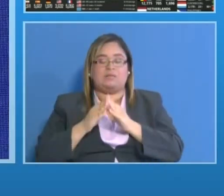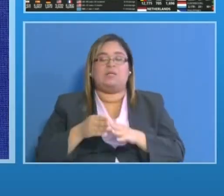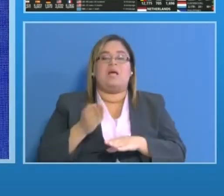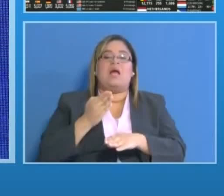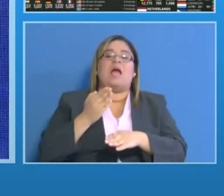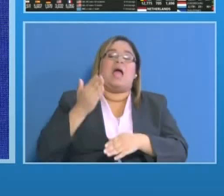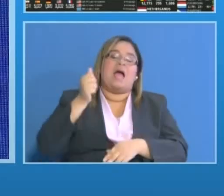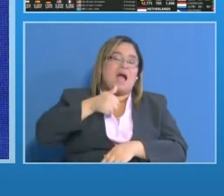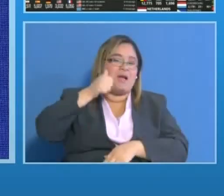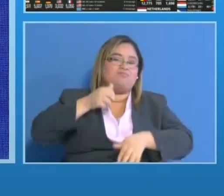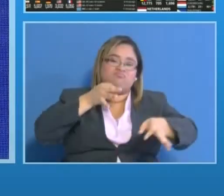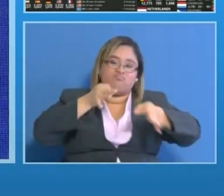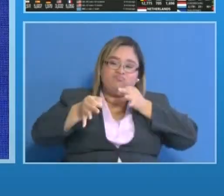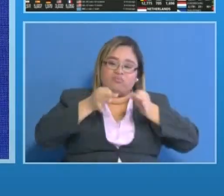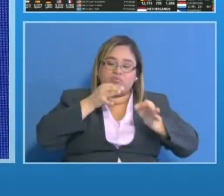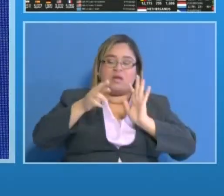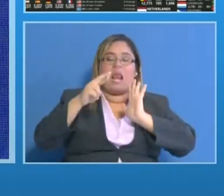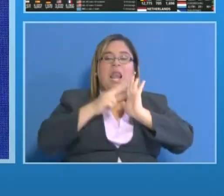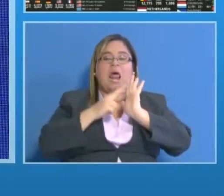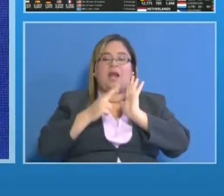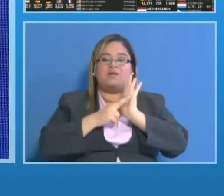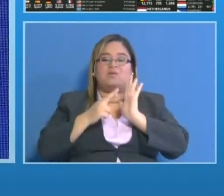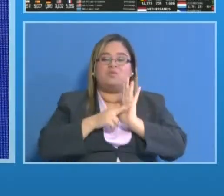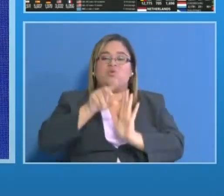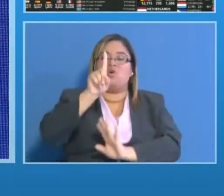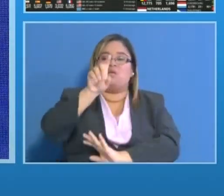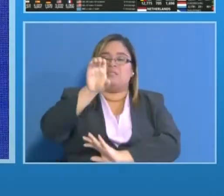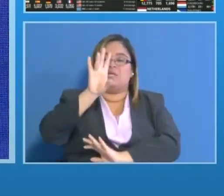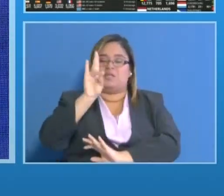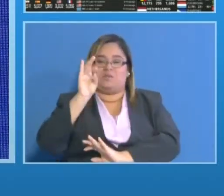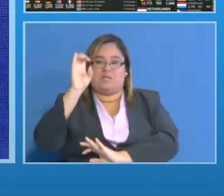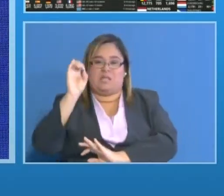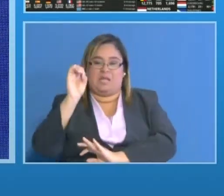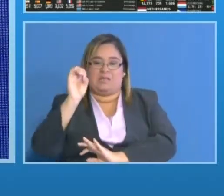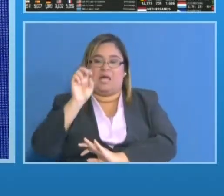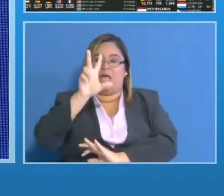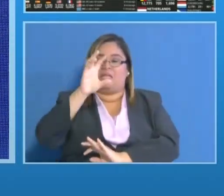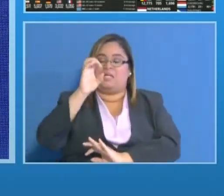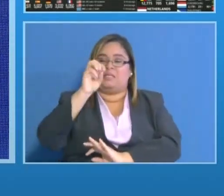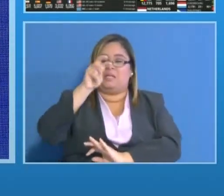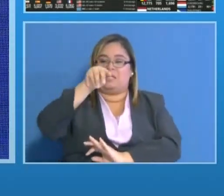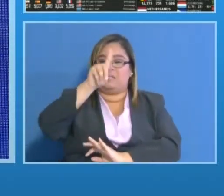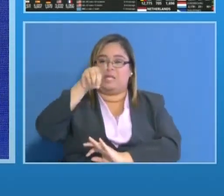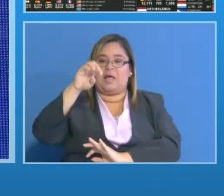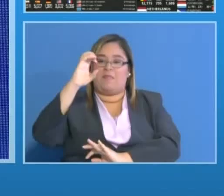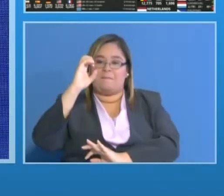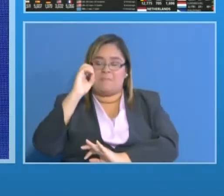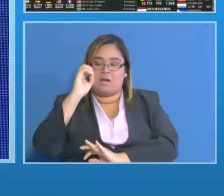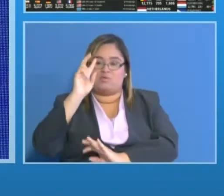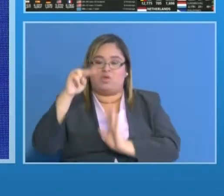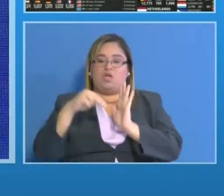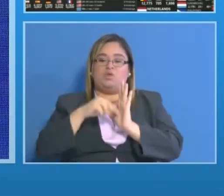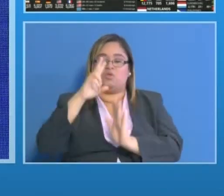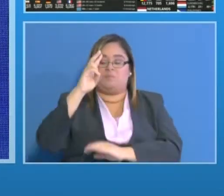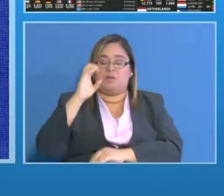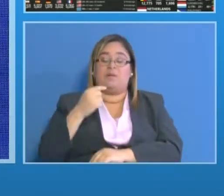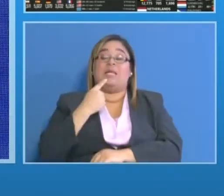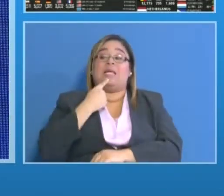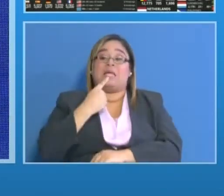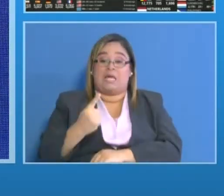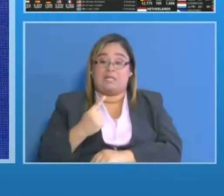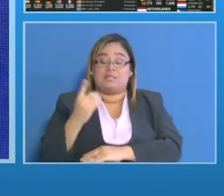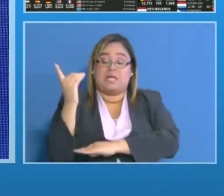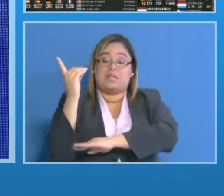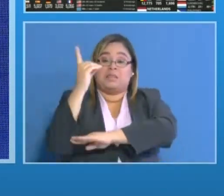número 360 del 30 de marzo de 2020, en donde claramente define que los días en donde